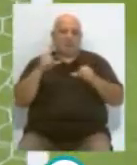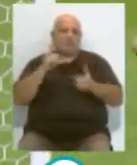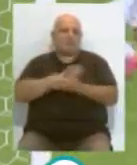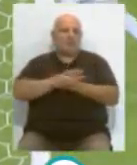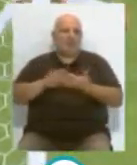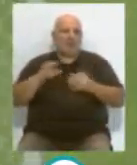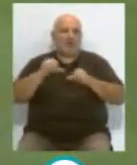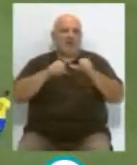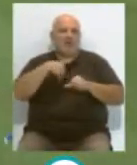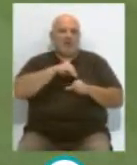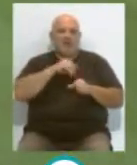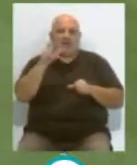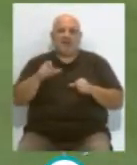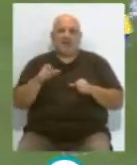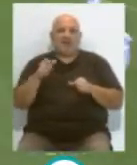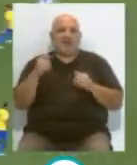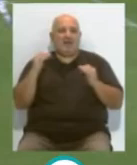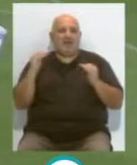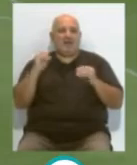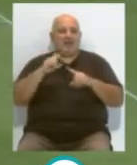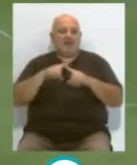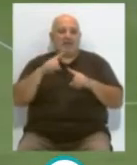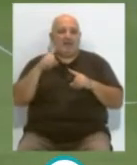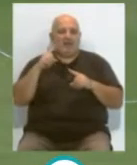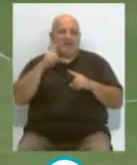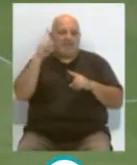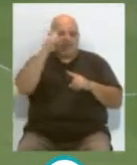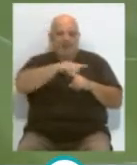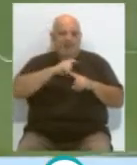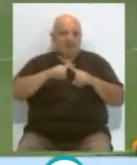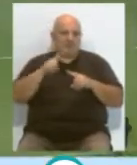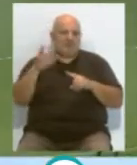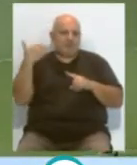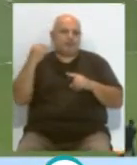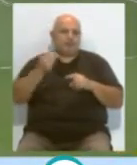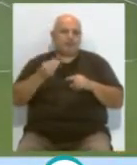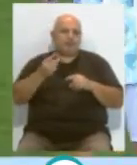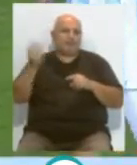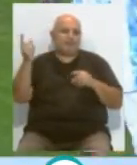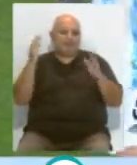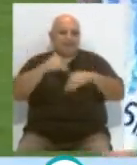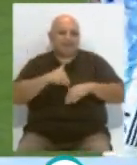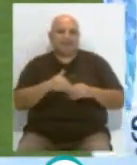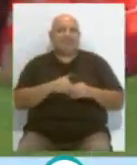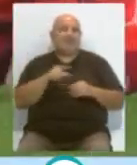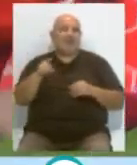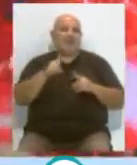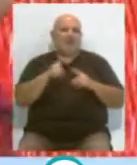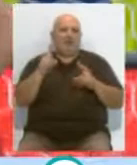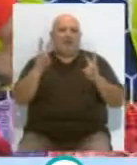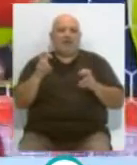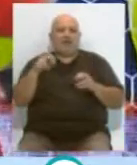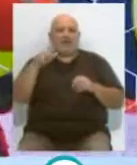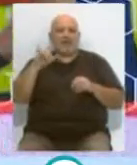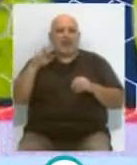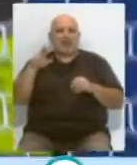de menos aquí en la Liga Española, porque la verdad que cuando estuvo en la plantilla blanca lo disfrutamos, y la verdad que el contrapunto de lo que es el tema de